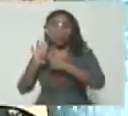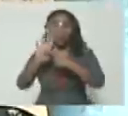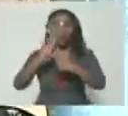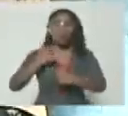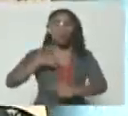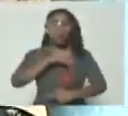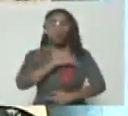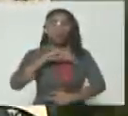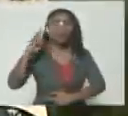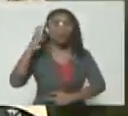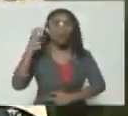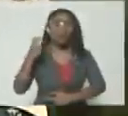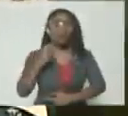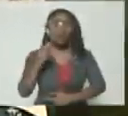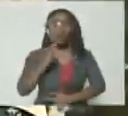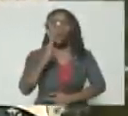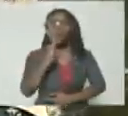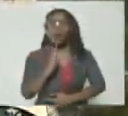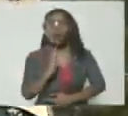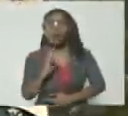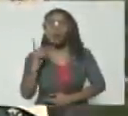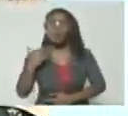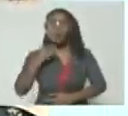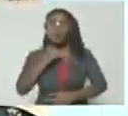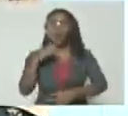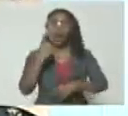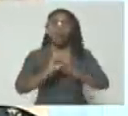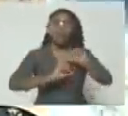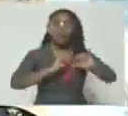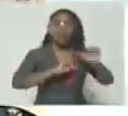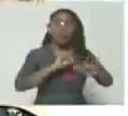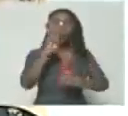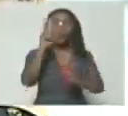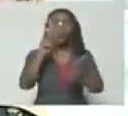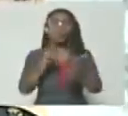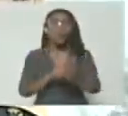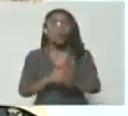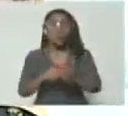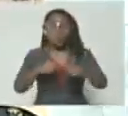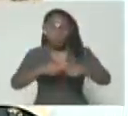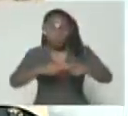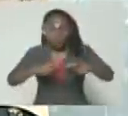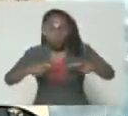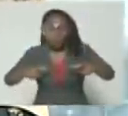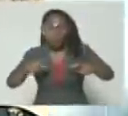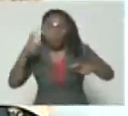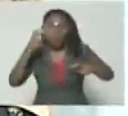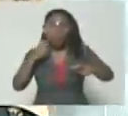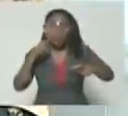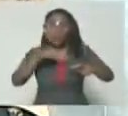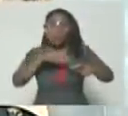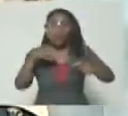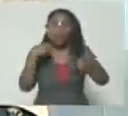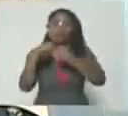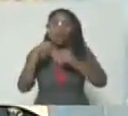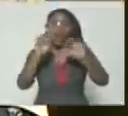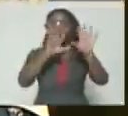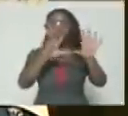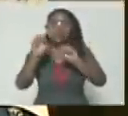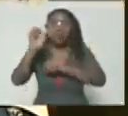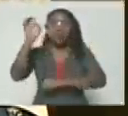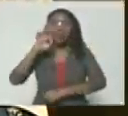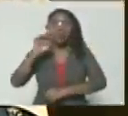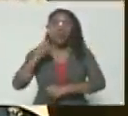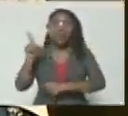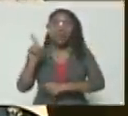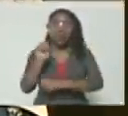chocolate Barinas tenemos una producción de 2.000 tabletas. Y de la venta de este chocolate, el 80% va a